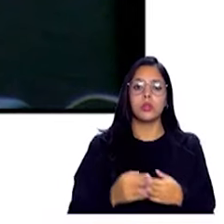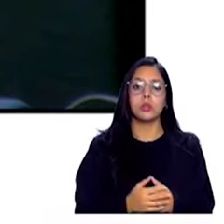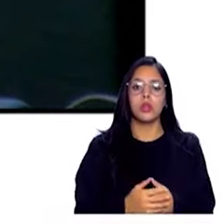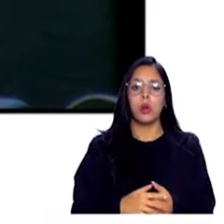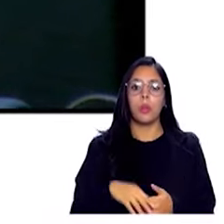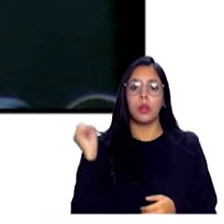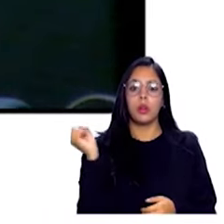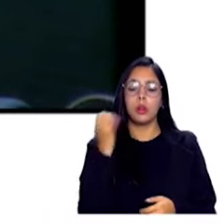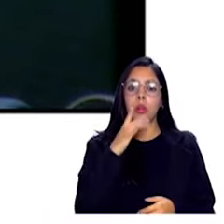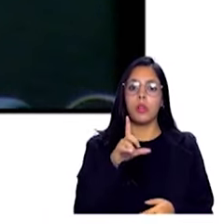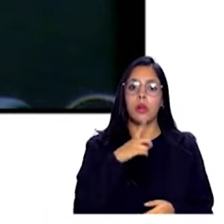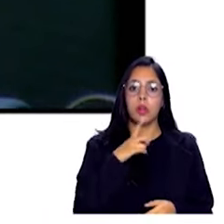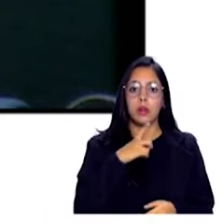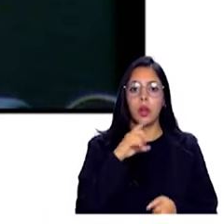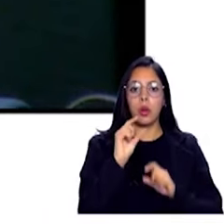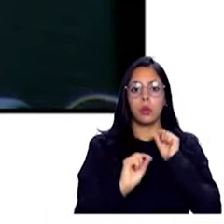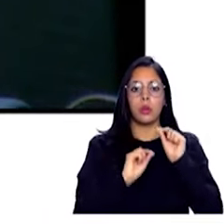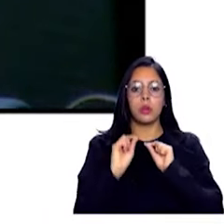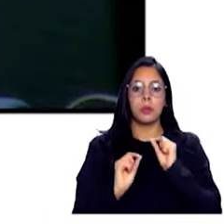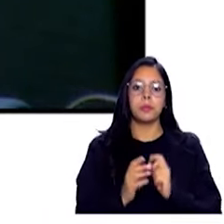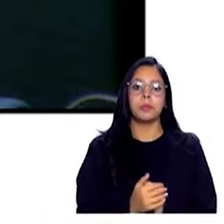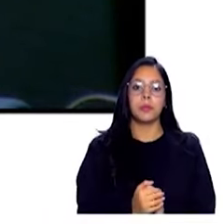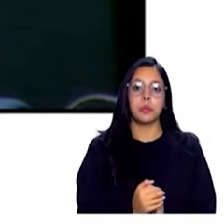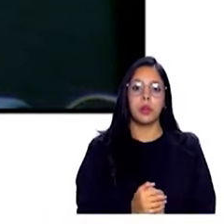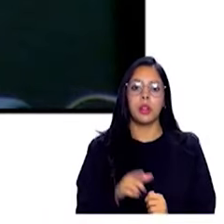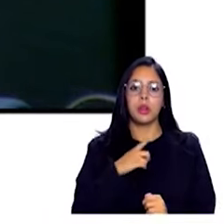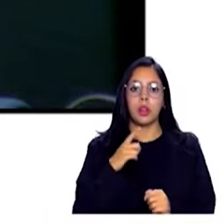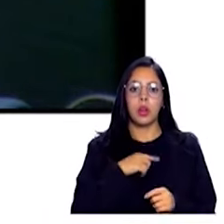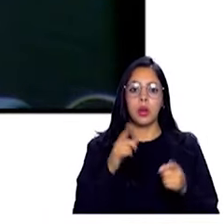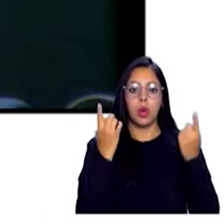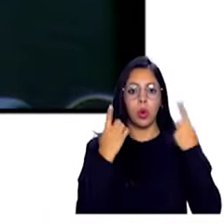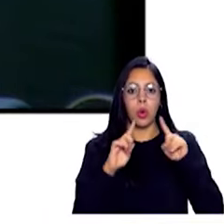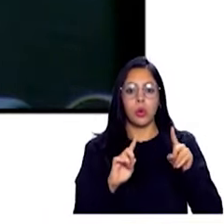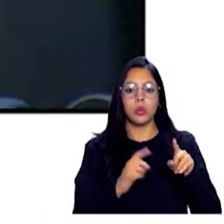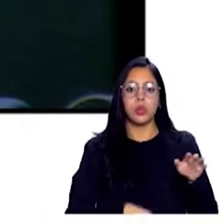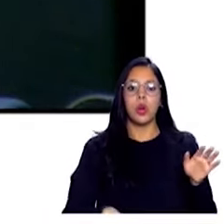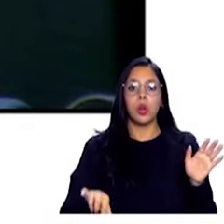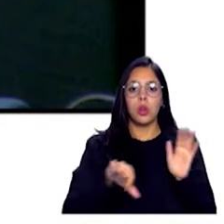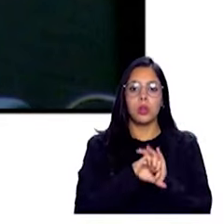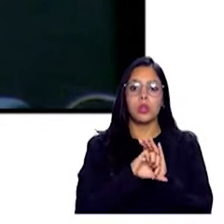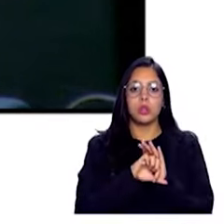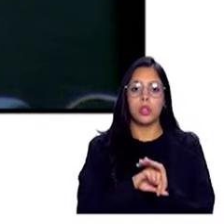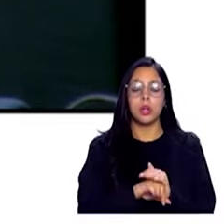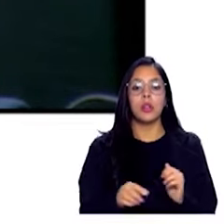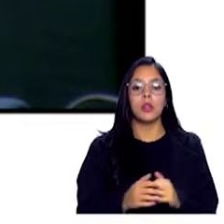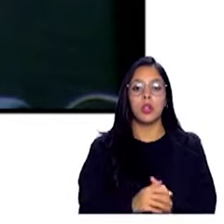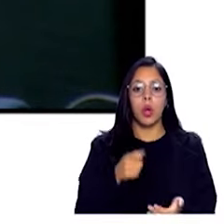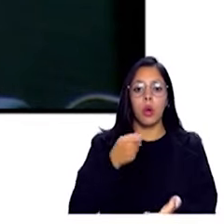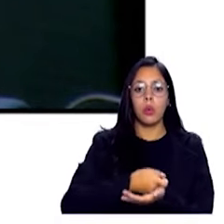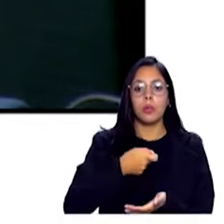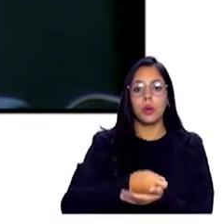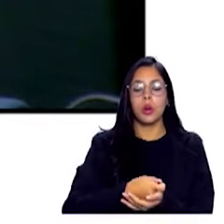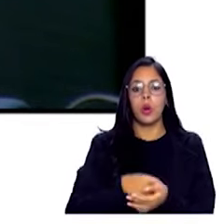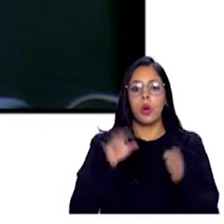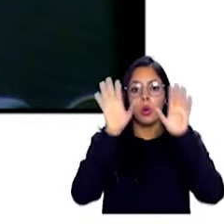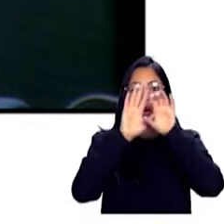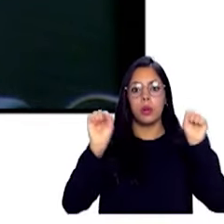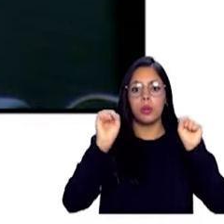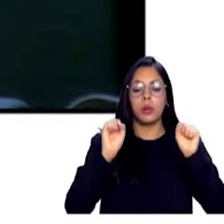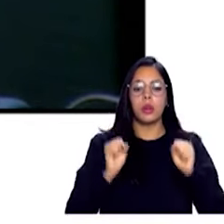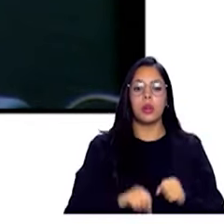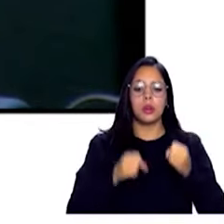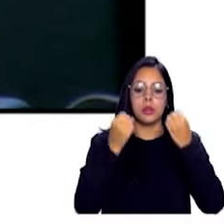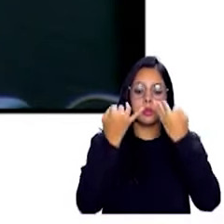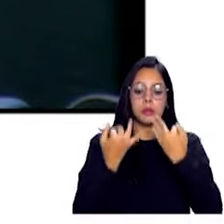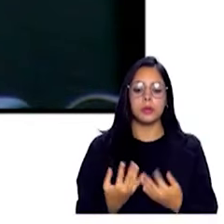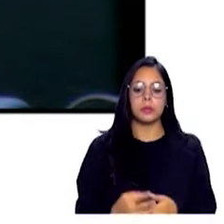se haya produo una via de tal magnitud que obligue al tribunal a pronunciarse Claro en el en el ámbito